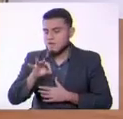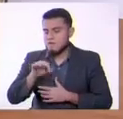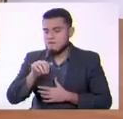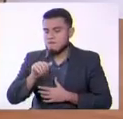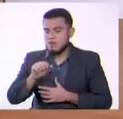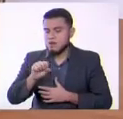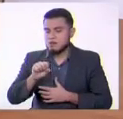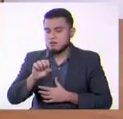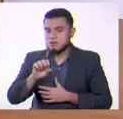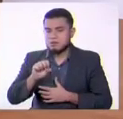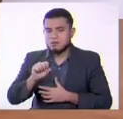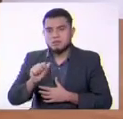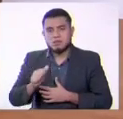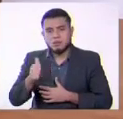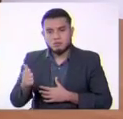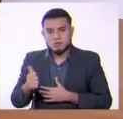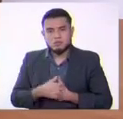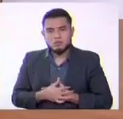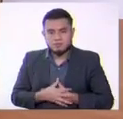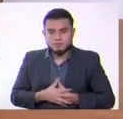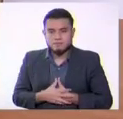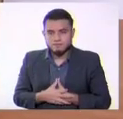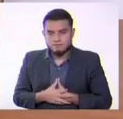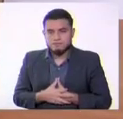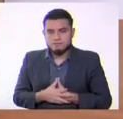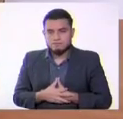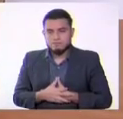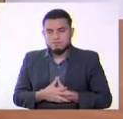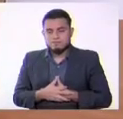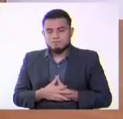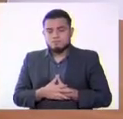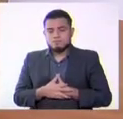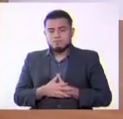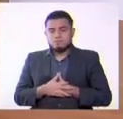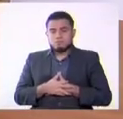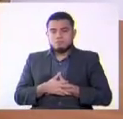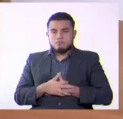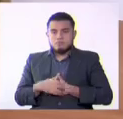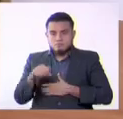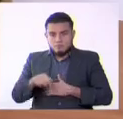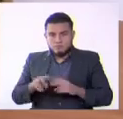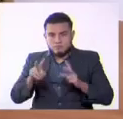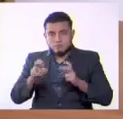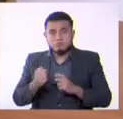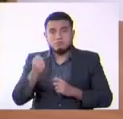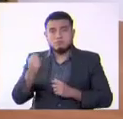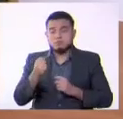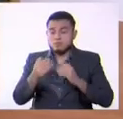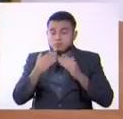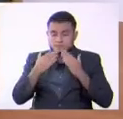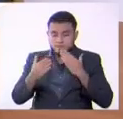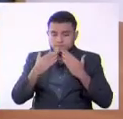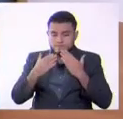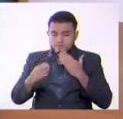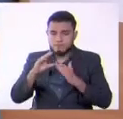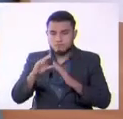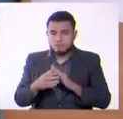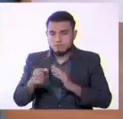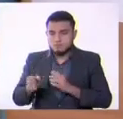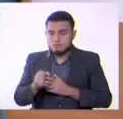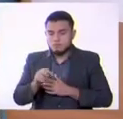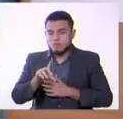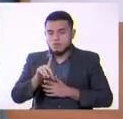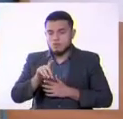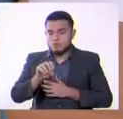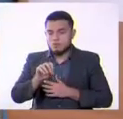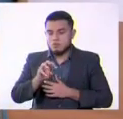fase que otra. En este aspecto es importante también situar lo que mencionábamos de las culturas dominantes y dominadas.